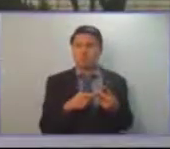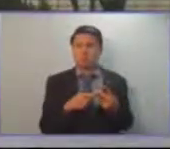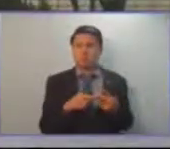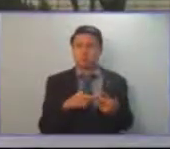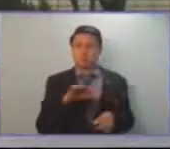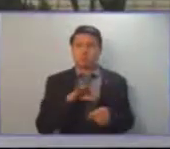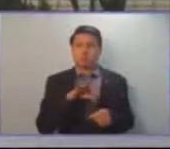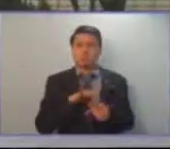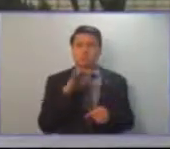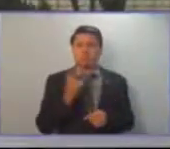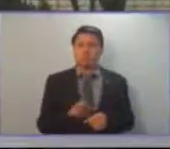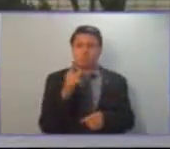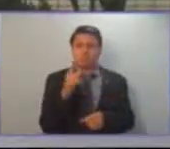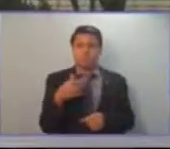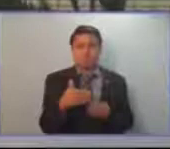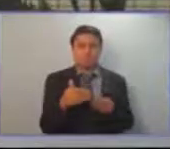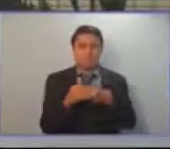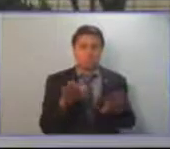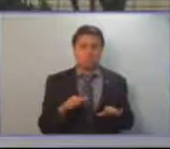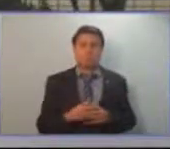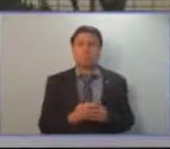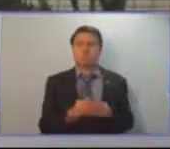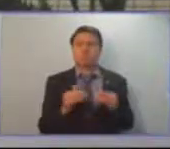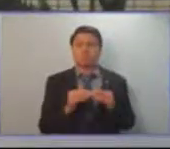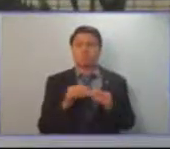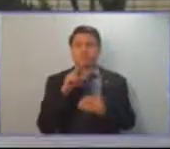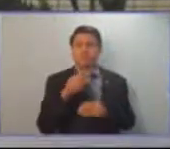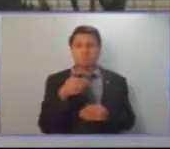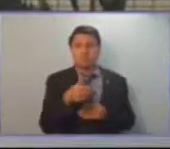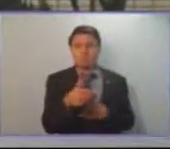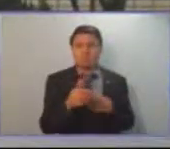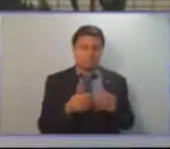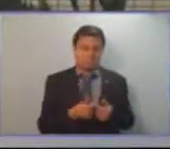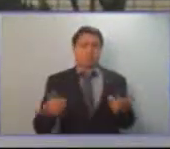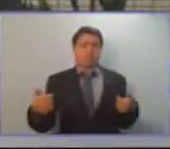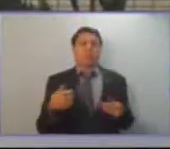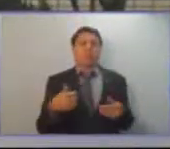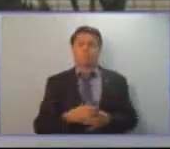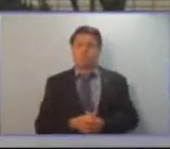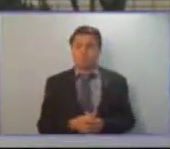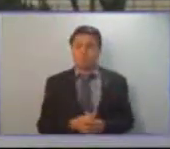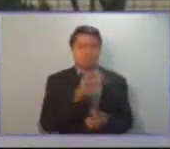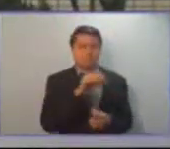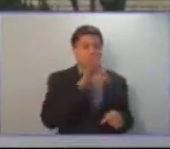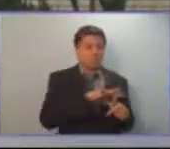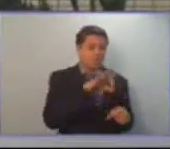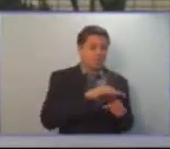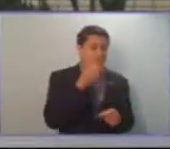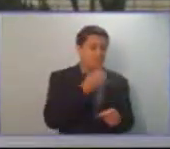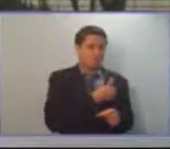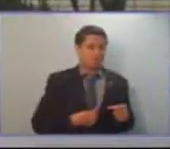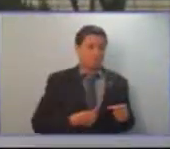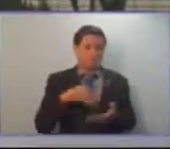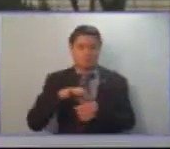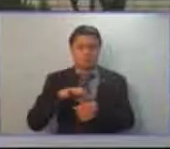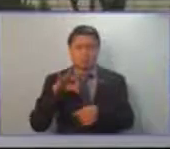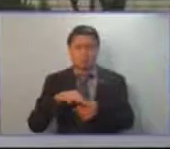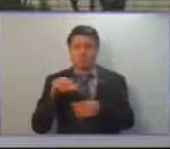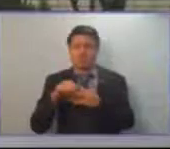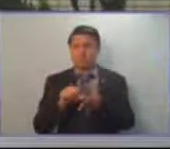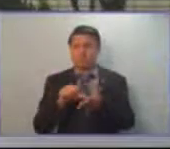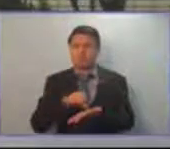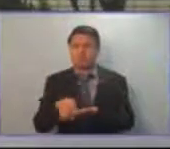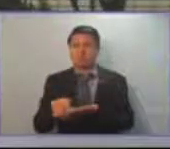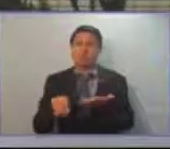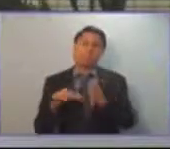una elección con un año de diferencia, sino que hubieran 2 años de diferencia entre una elección presidencial y una legislativa y